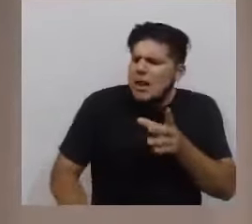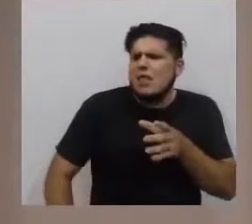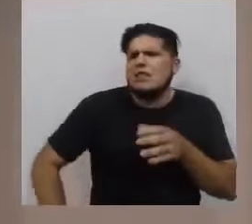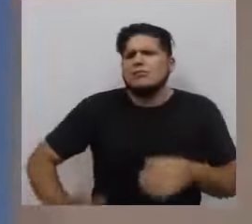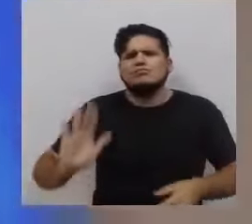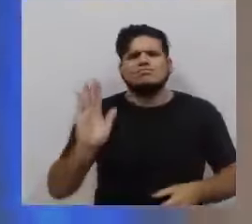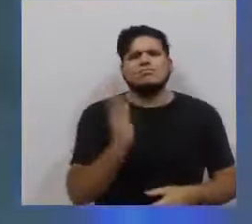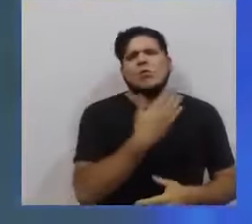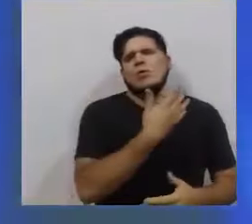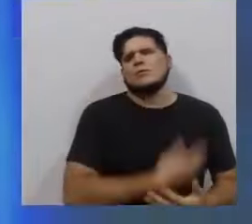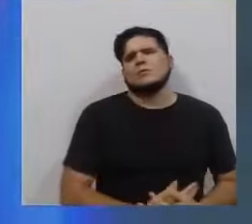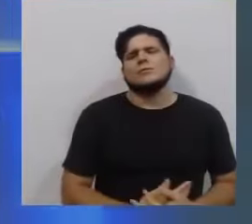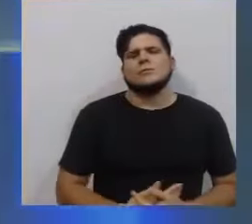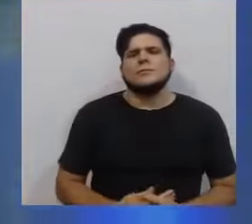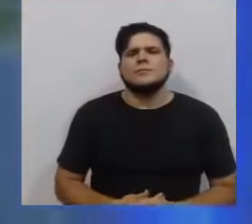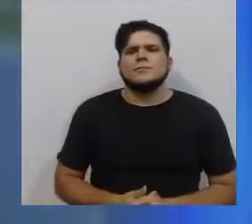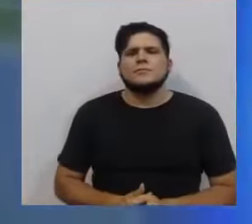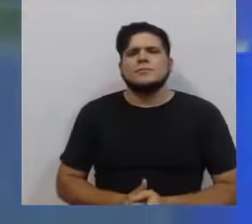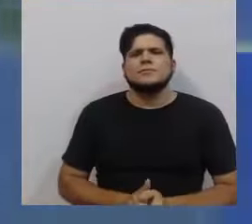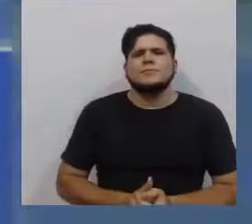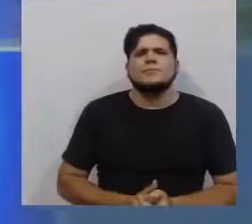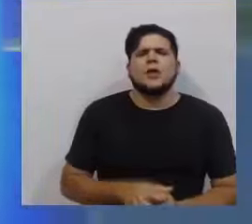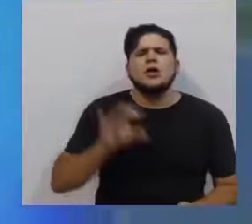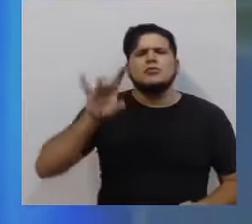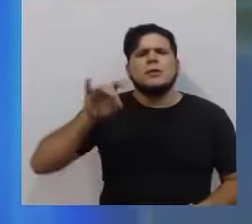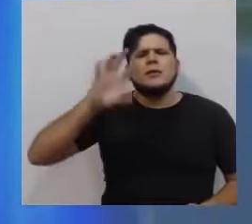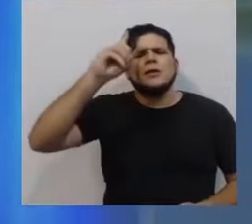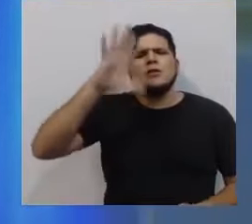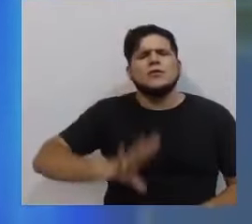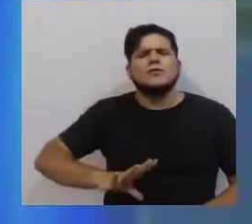edad lo que tu corazón y el mío necesitan